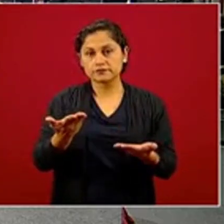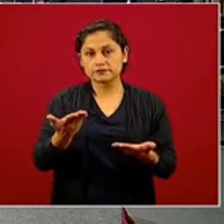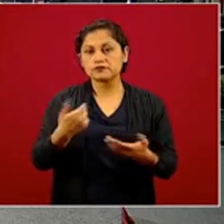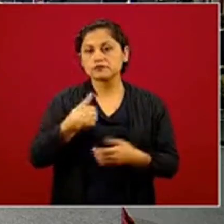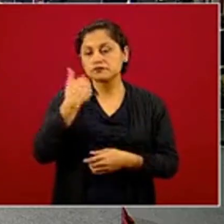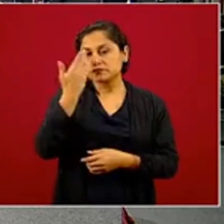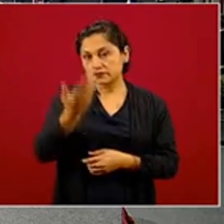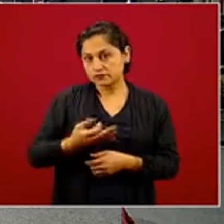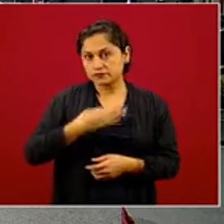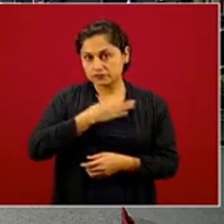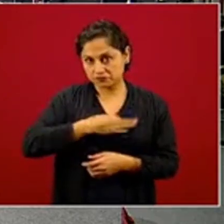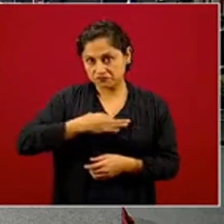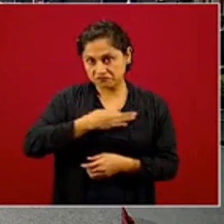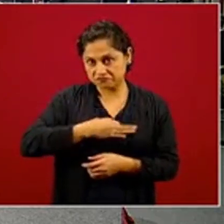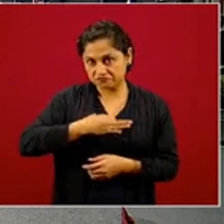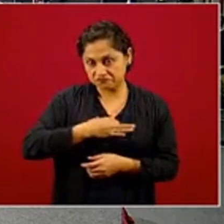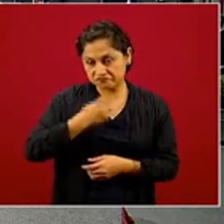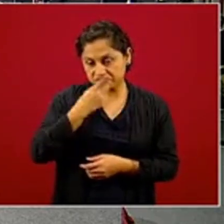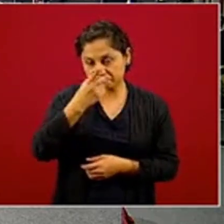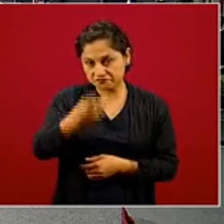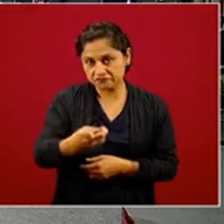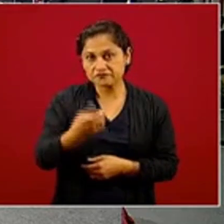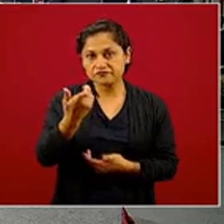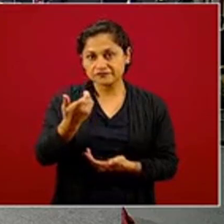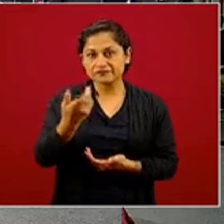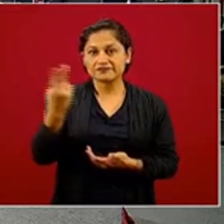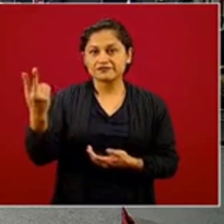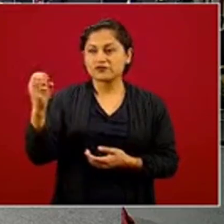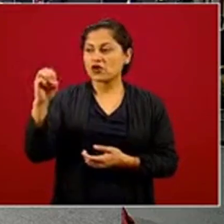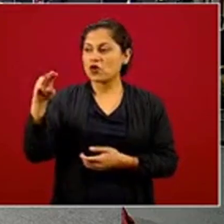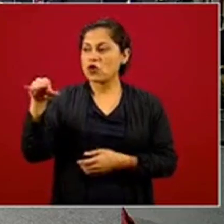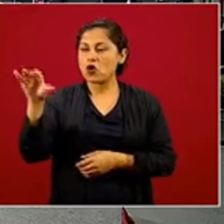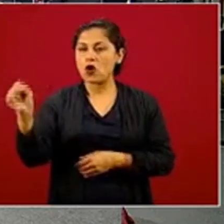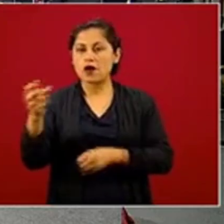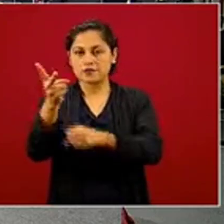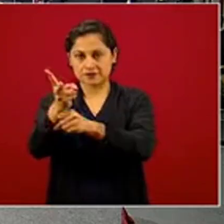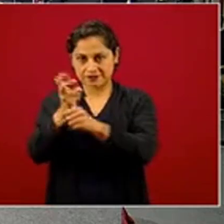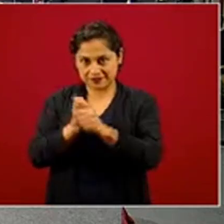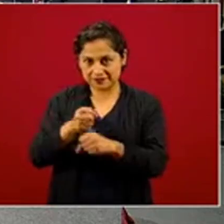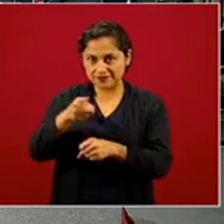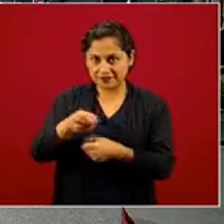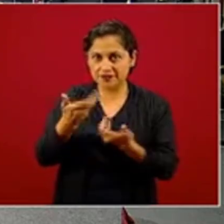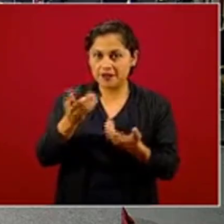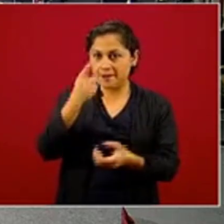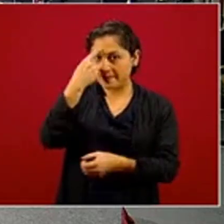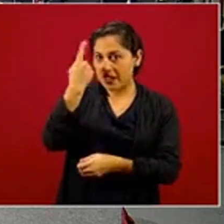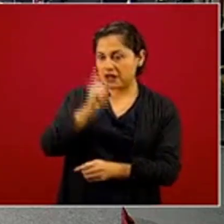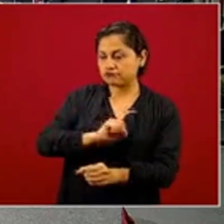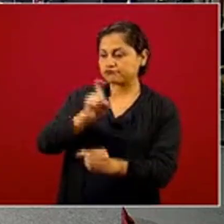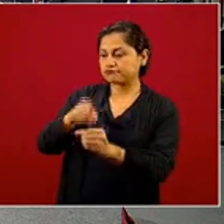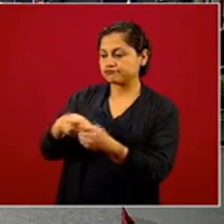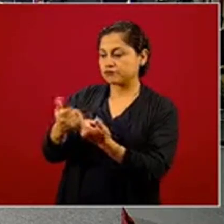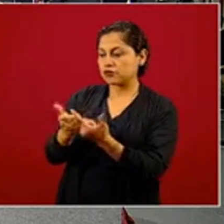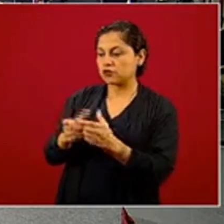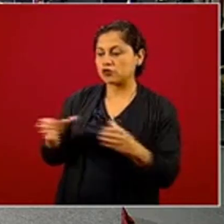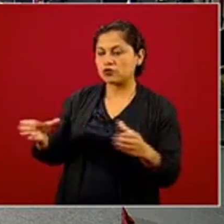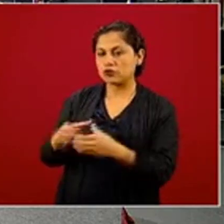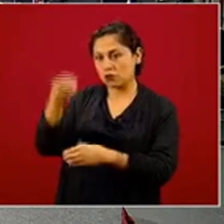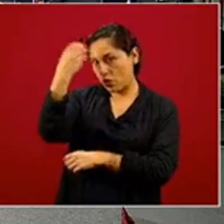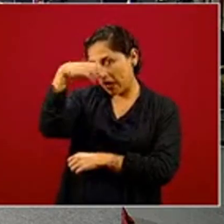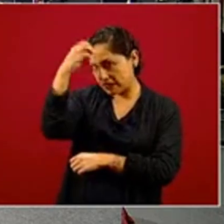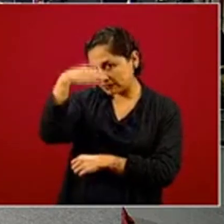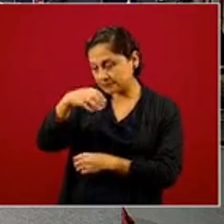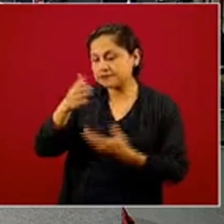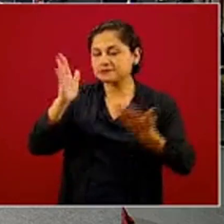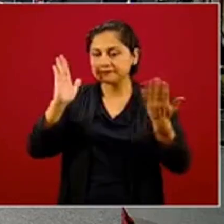acerca de esta invitación que le hace la Organización Mundial de la Salud a unirse al grupo de expertos. Y bueno, después de